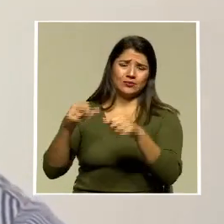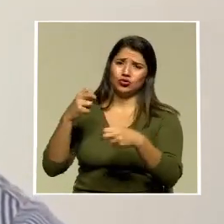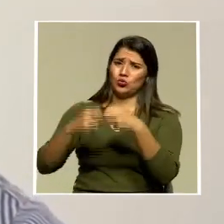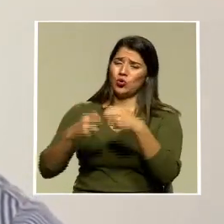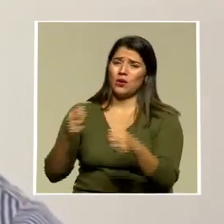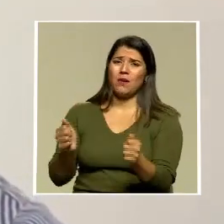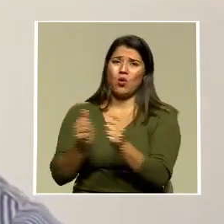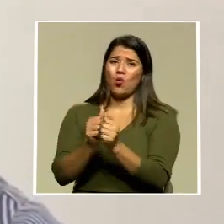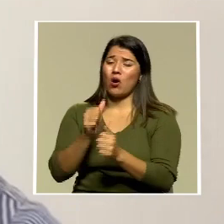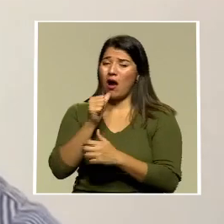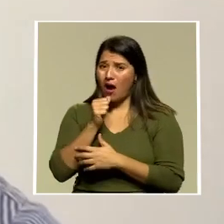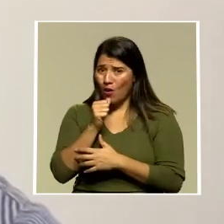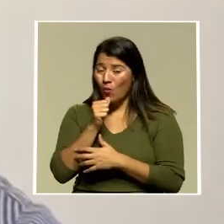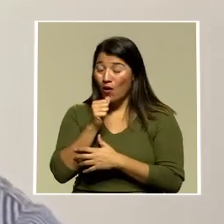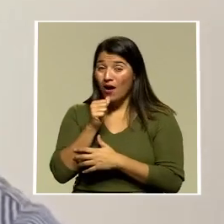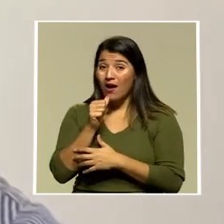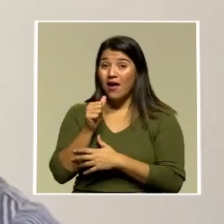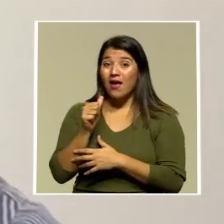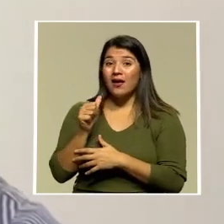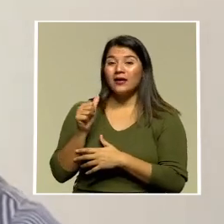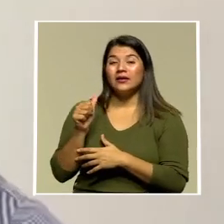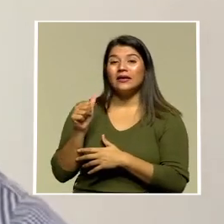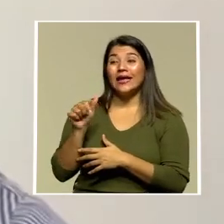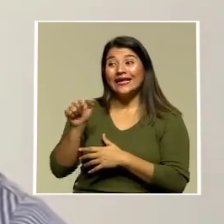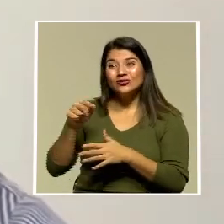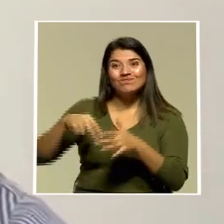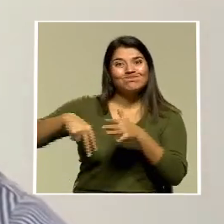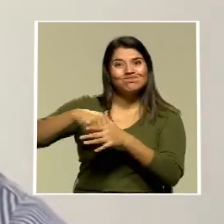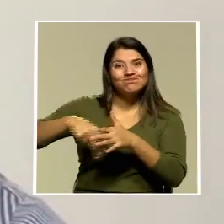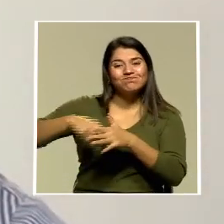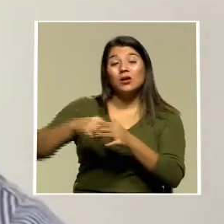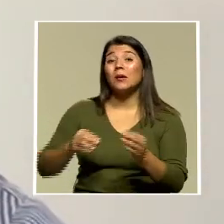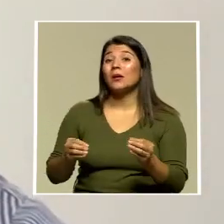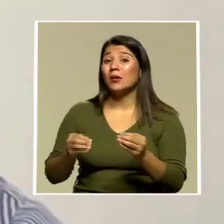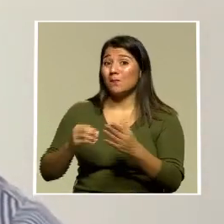¿verdad? Disponibilidad de agua, que entraban mal los proyectos, así es que las